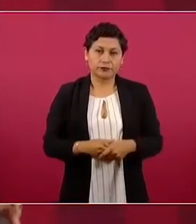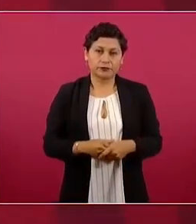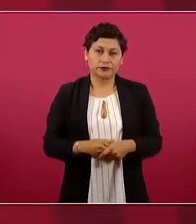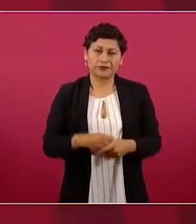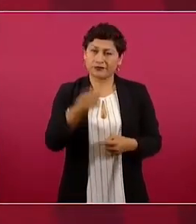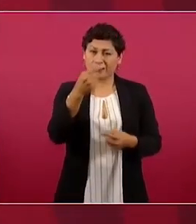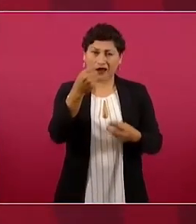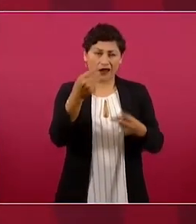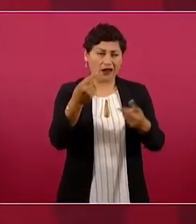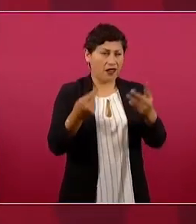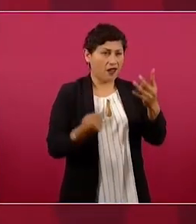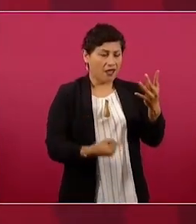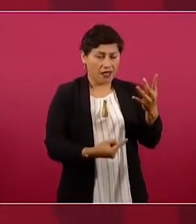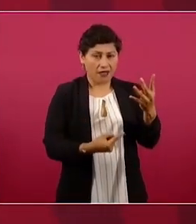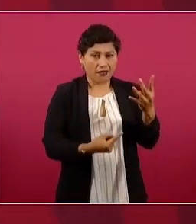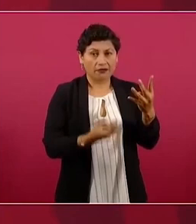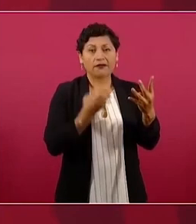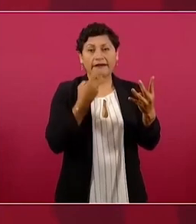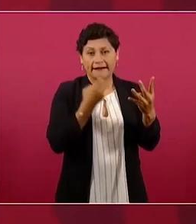Entonces, esa es